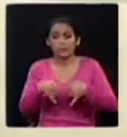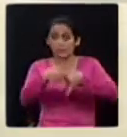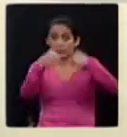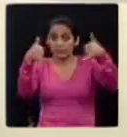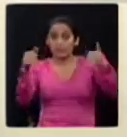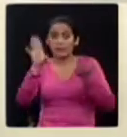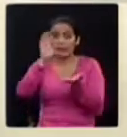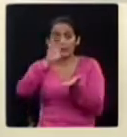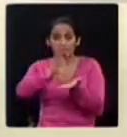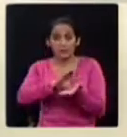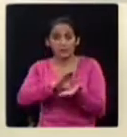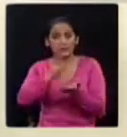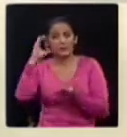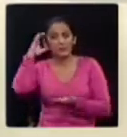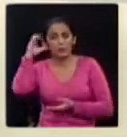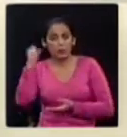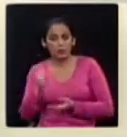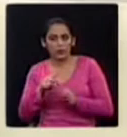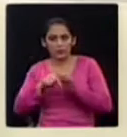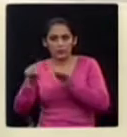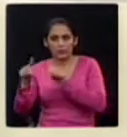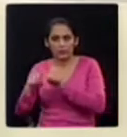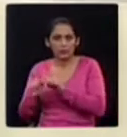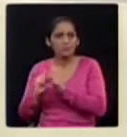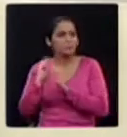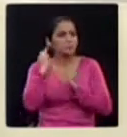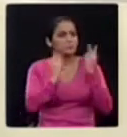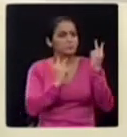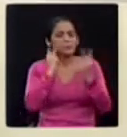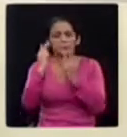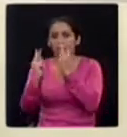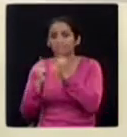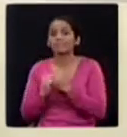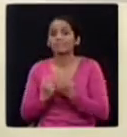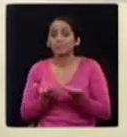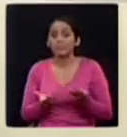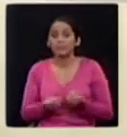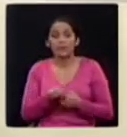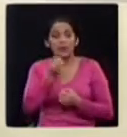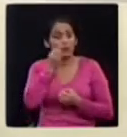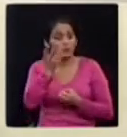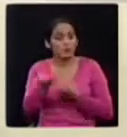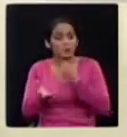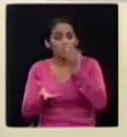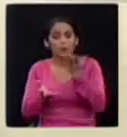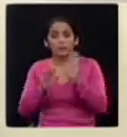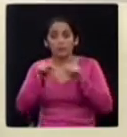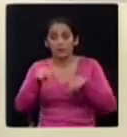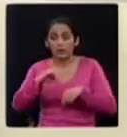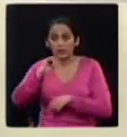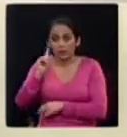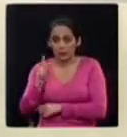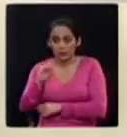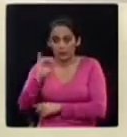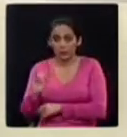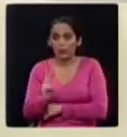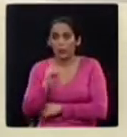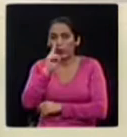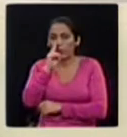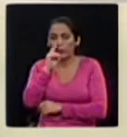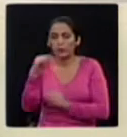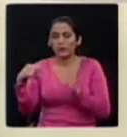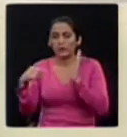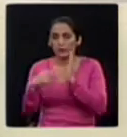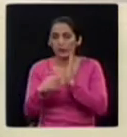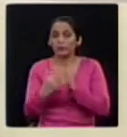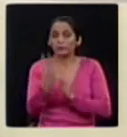Centro Histórico de Cuenca, con el objetivo de recordar que a partir de este 1 de junio se reduce del 14 al 12% el